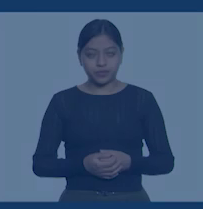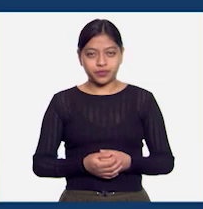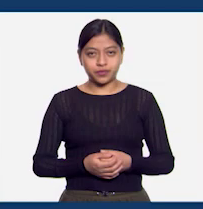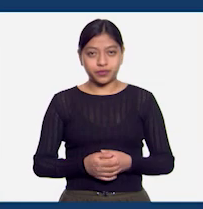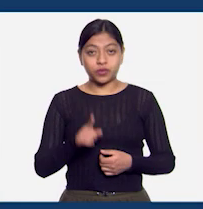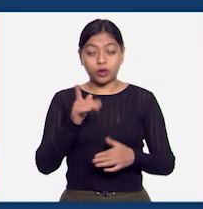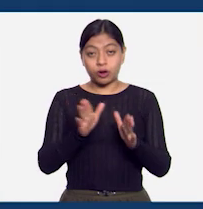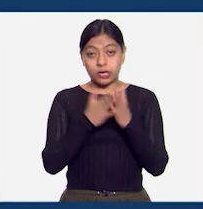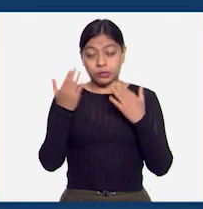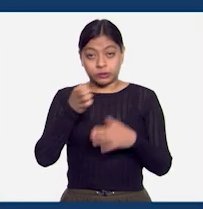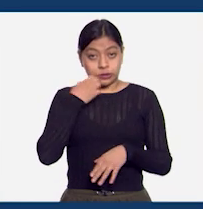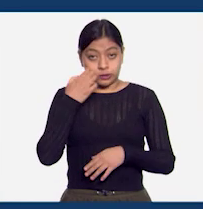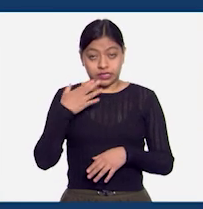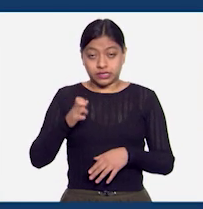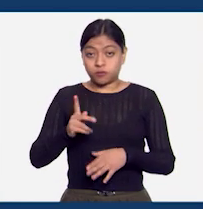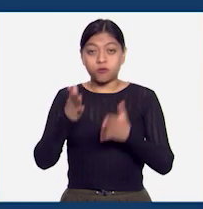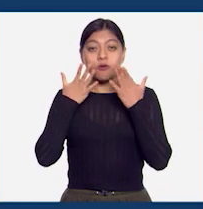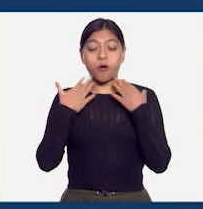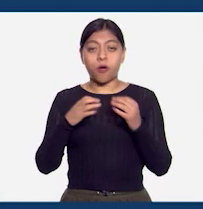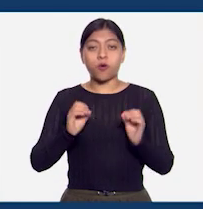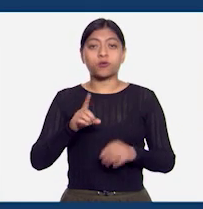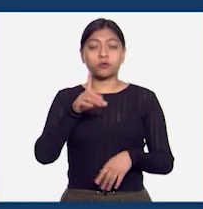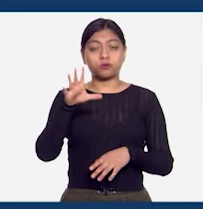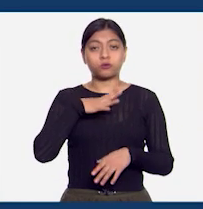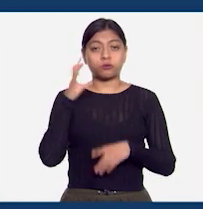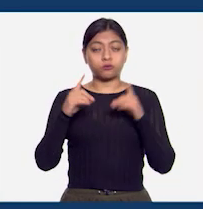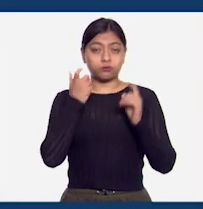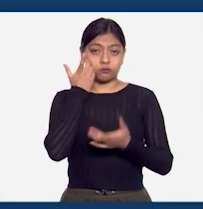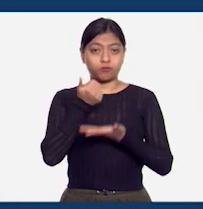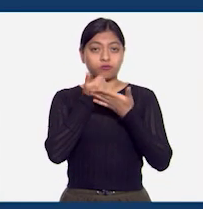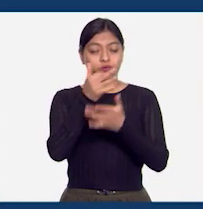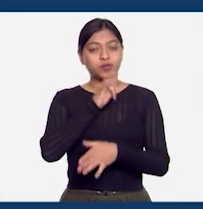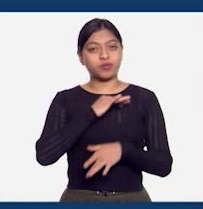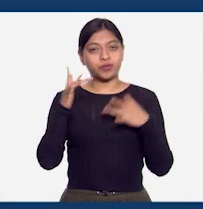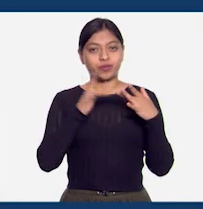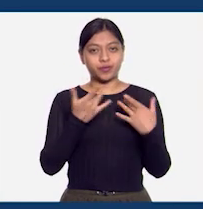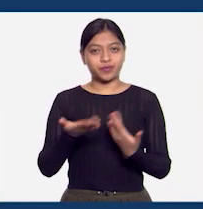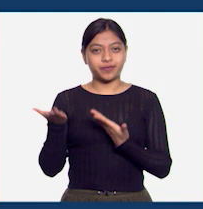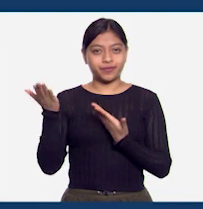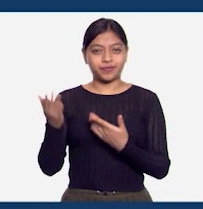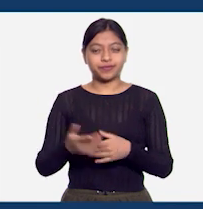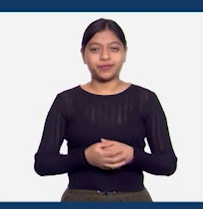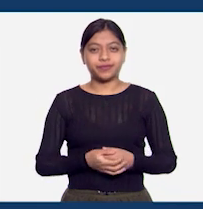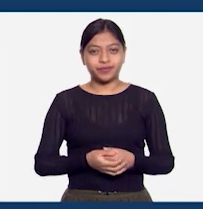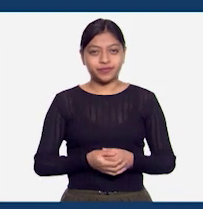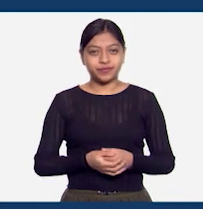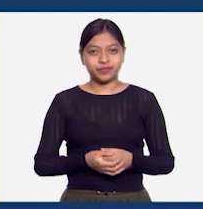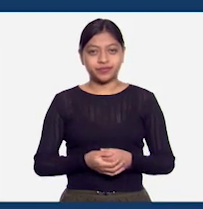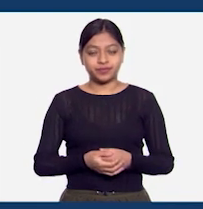Si no tienes el libro de texto o necesitas ayuda para responder las preguntas, contáctanos.